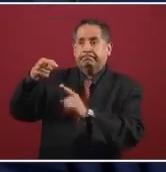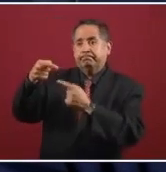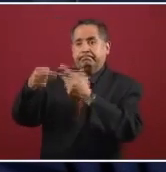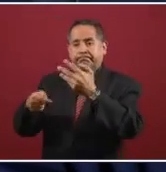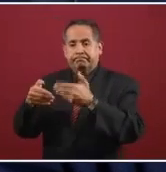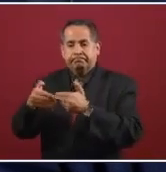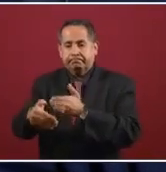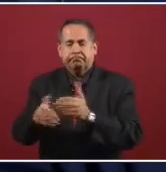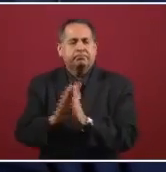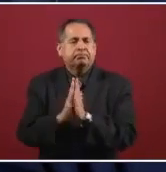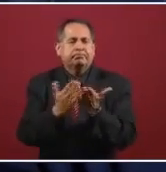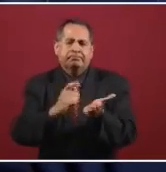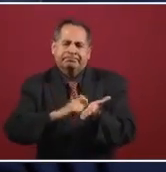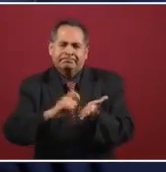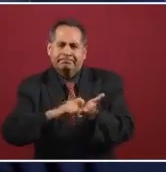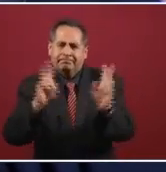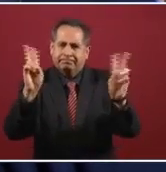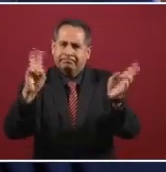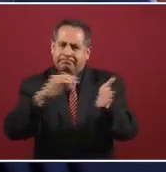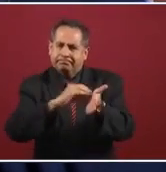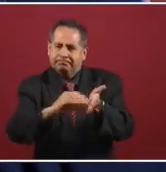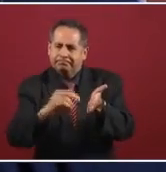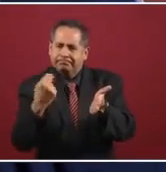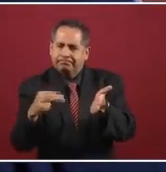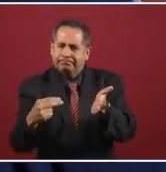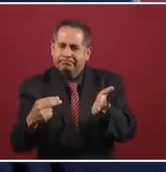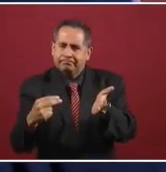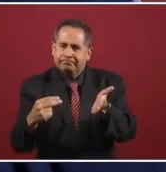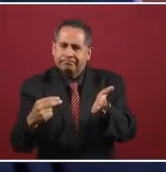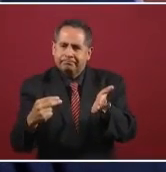Se va a llamar el libro